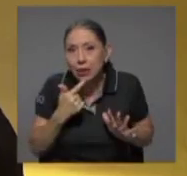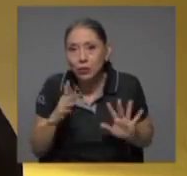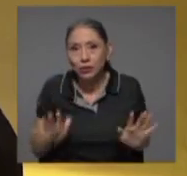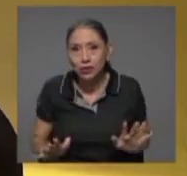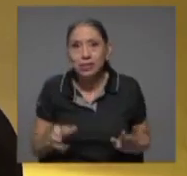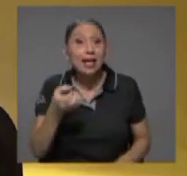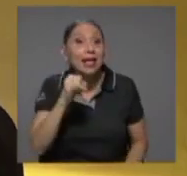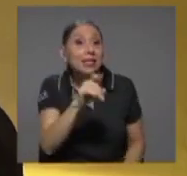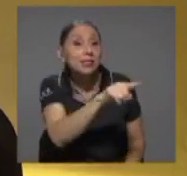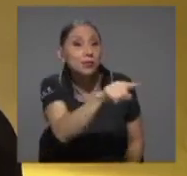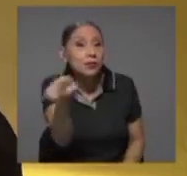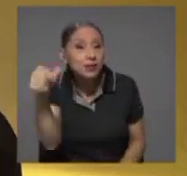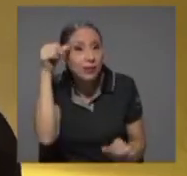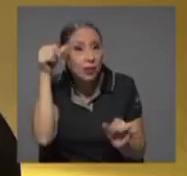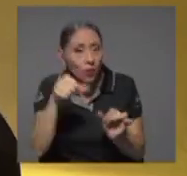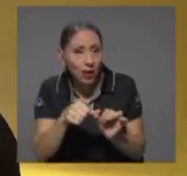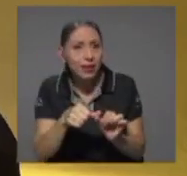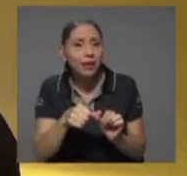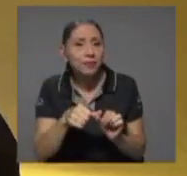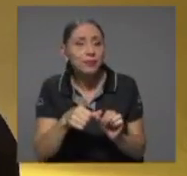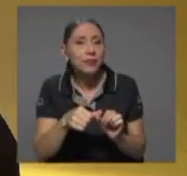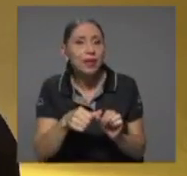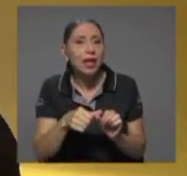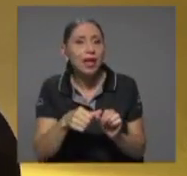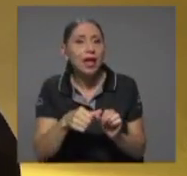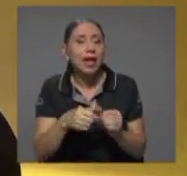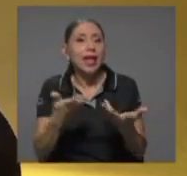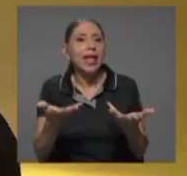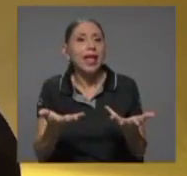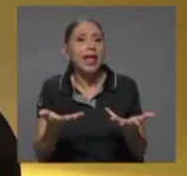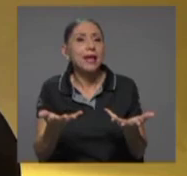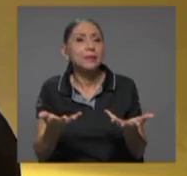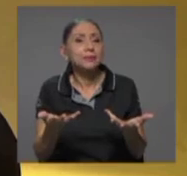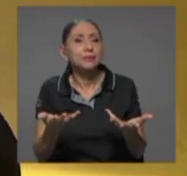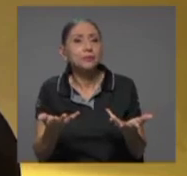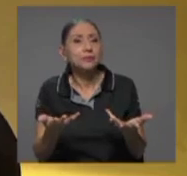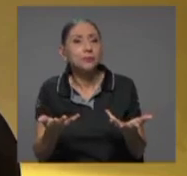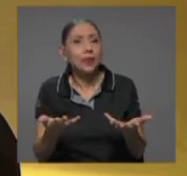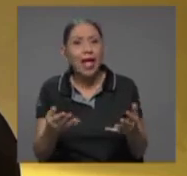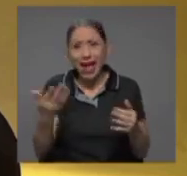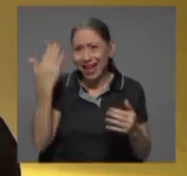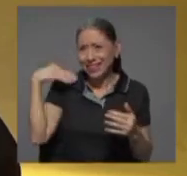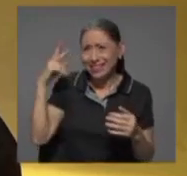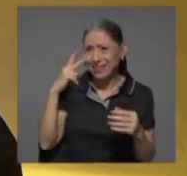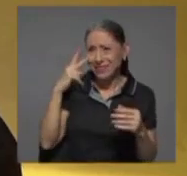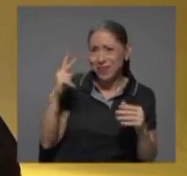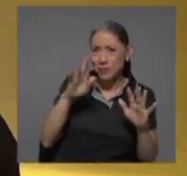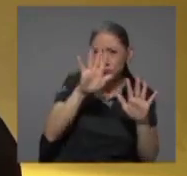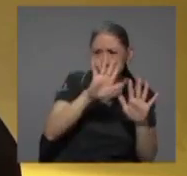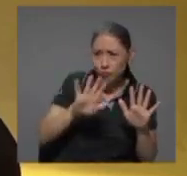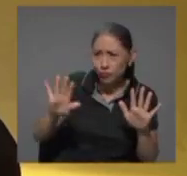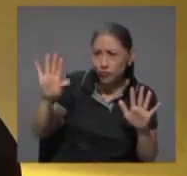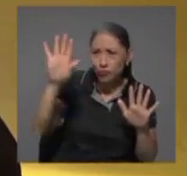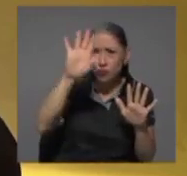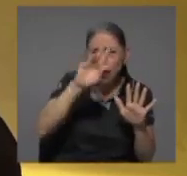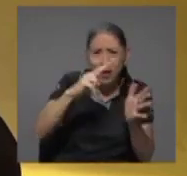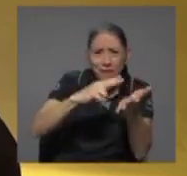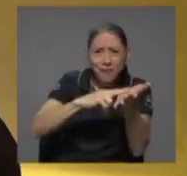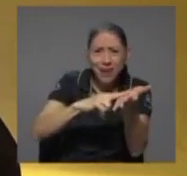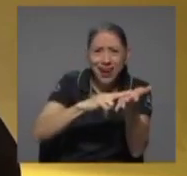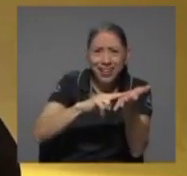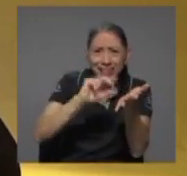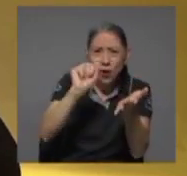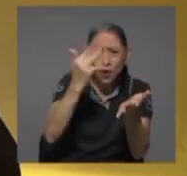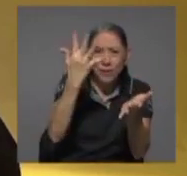amigos recuerdan el segmento verde o verde-azul que mostró en